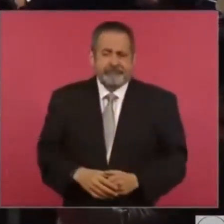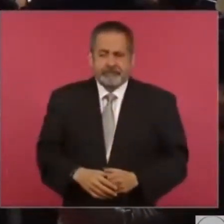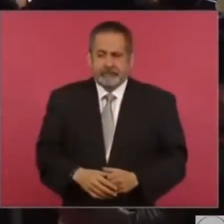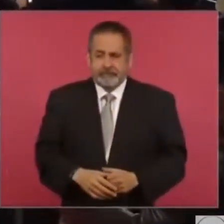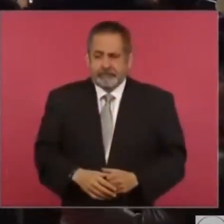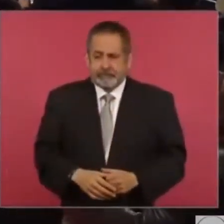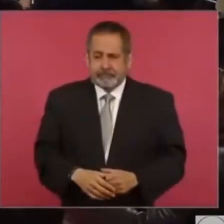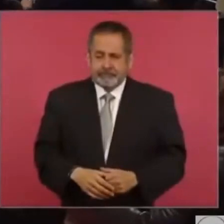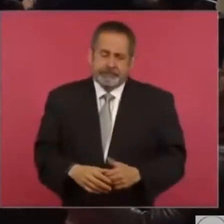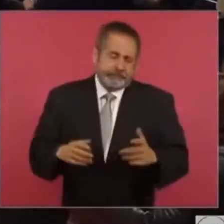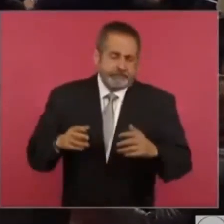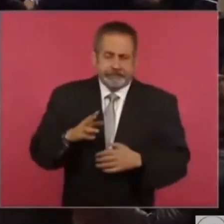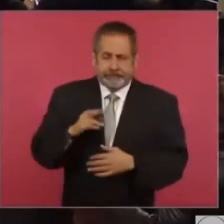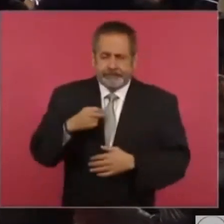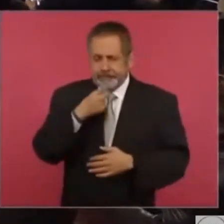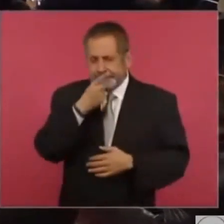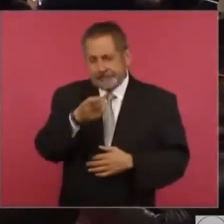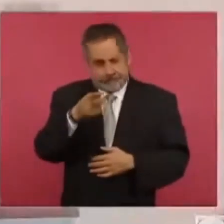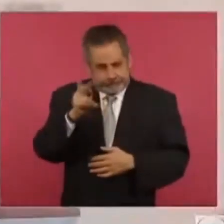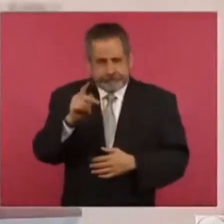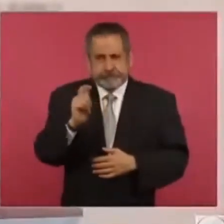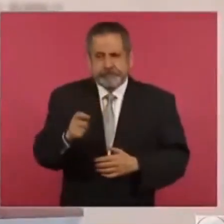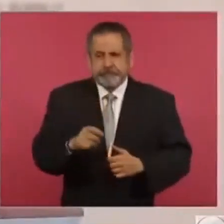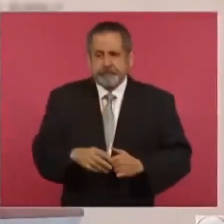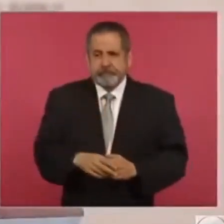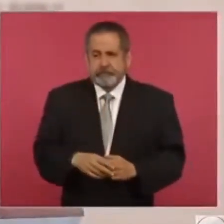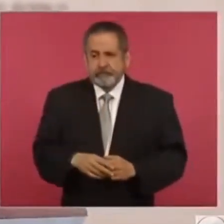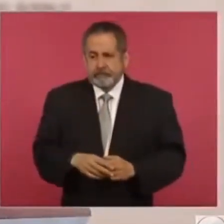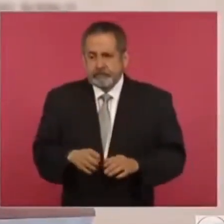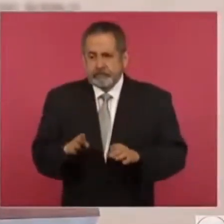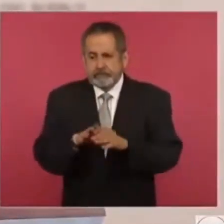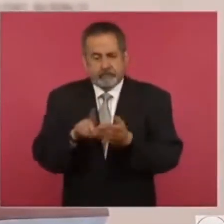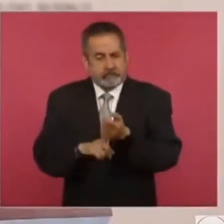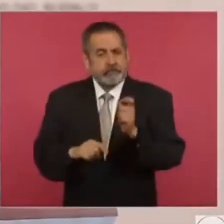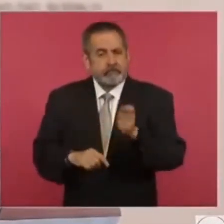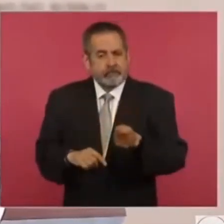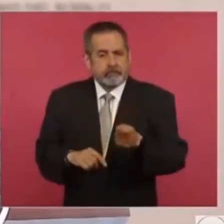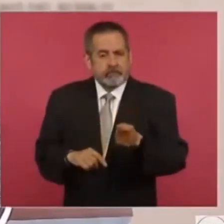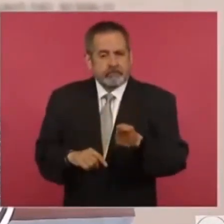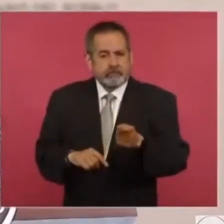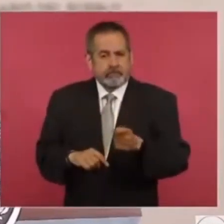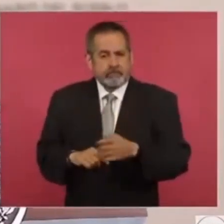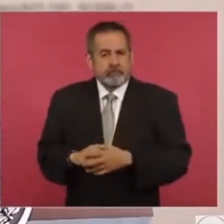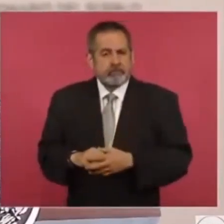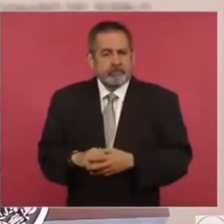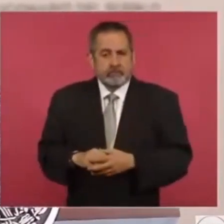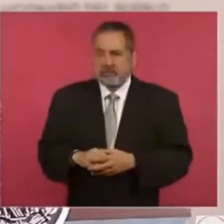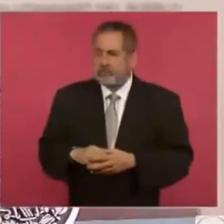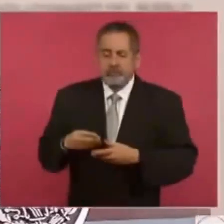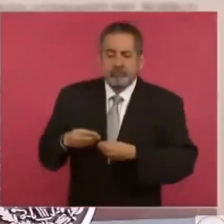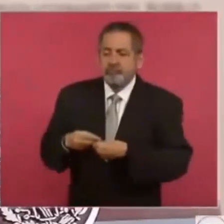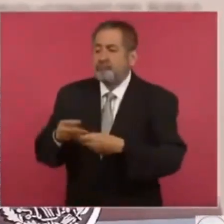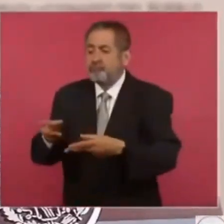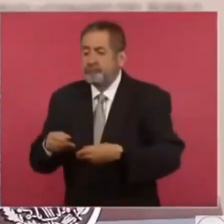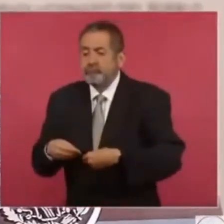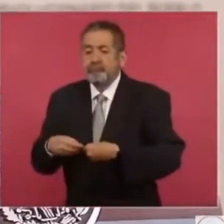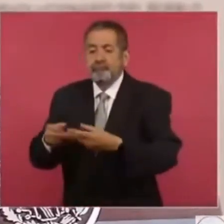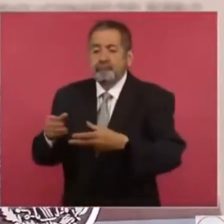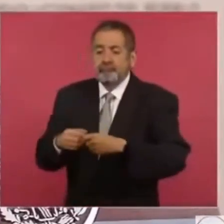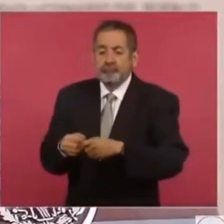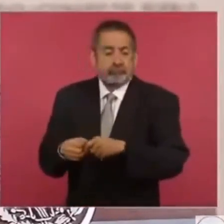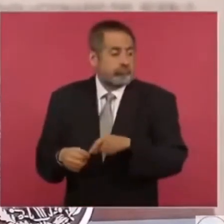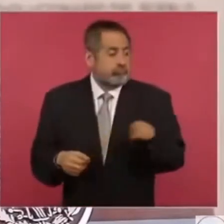no debería de decirlo, porque lo que da la izquierda no tiene por qué saberlo la derecha,